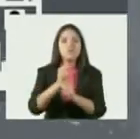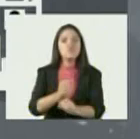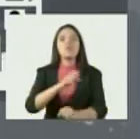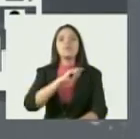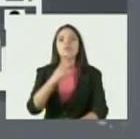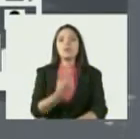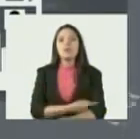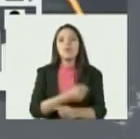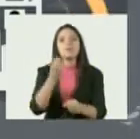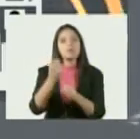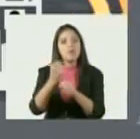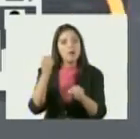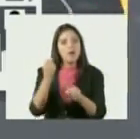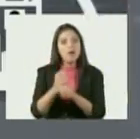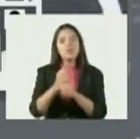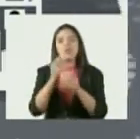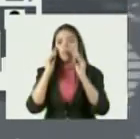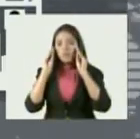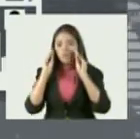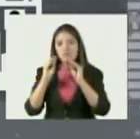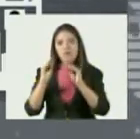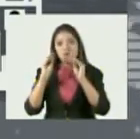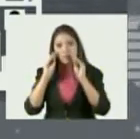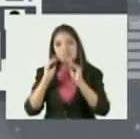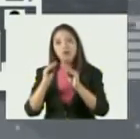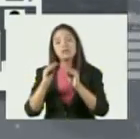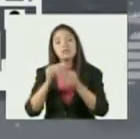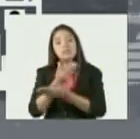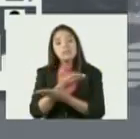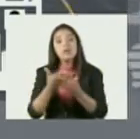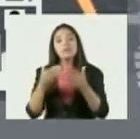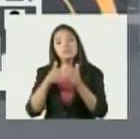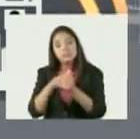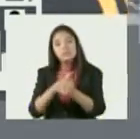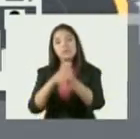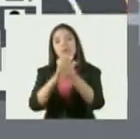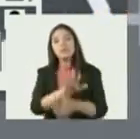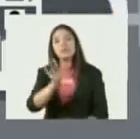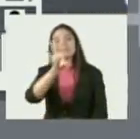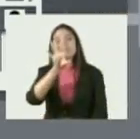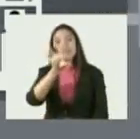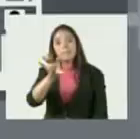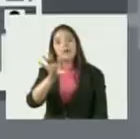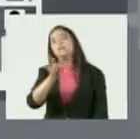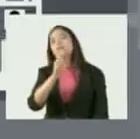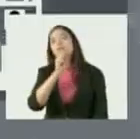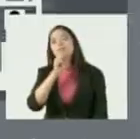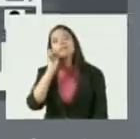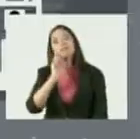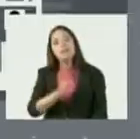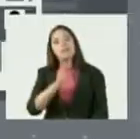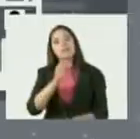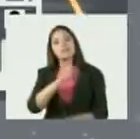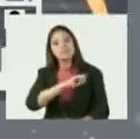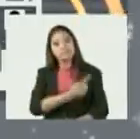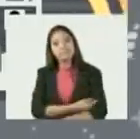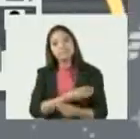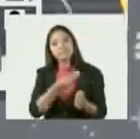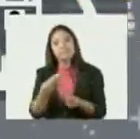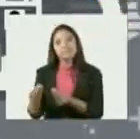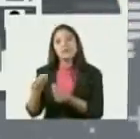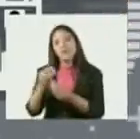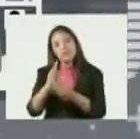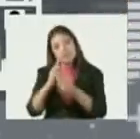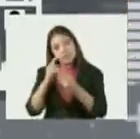fortaleciéndose, trabajando, formándose y llevando el destino de nuestra patria en las manos de quien tiene que tenerlo: el